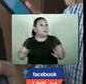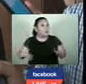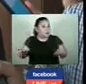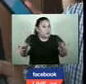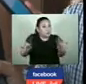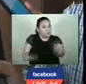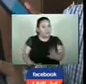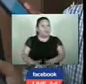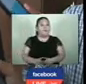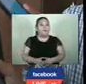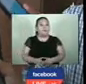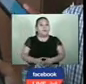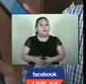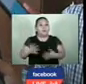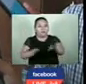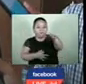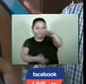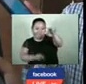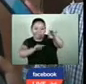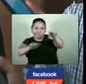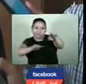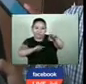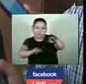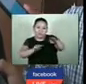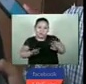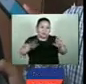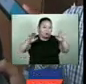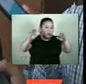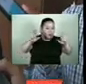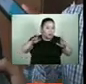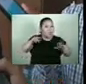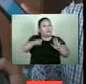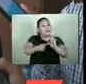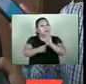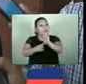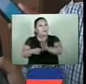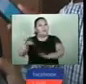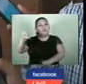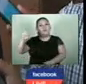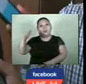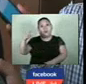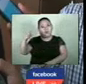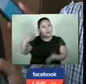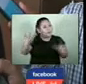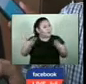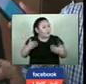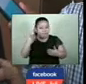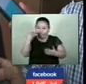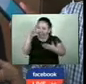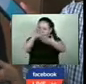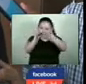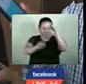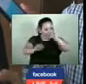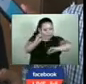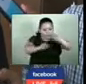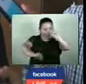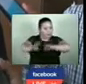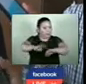presentó la imposición de las medidas. Esta representación fiscal fundamentó en debida forma los